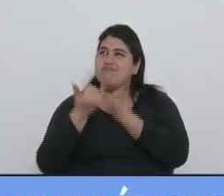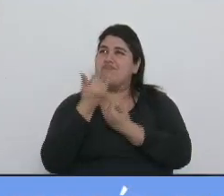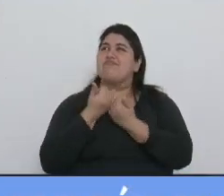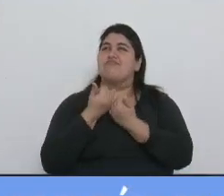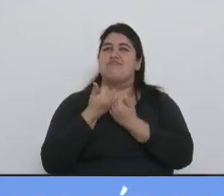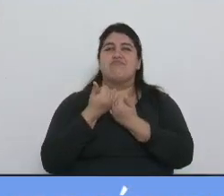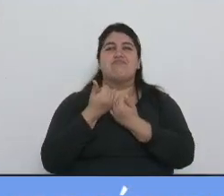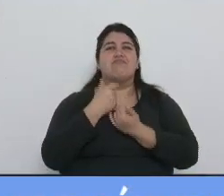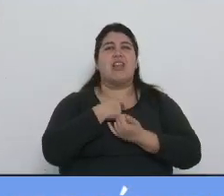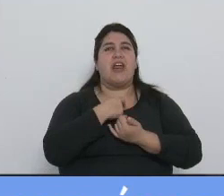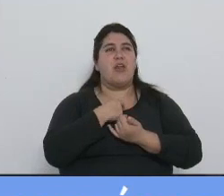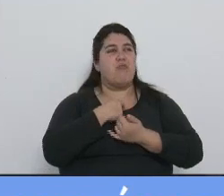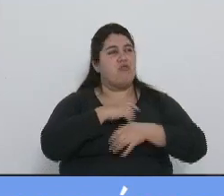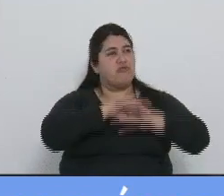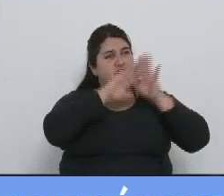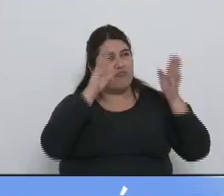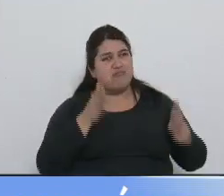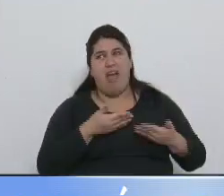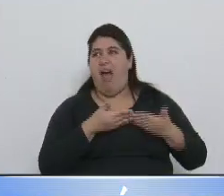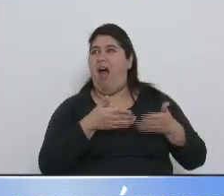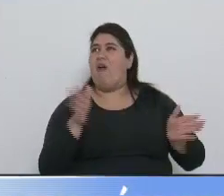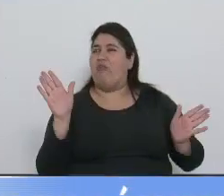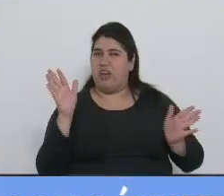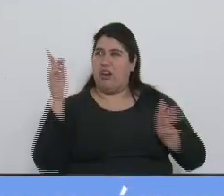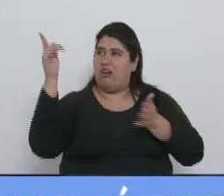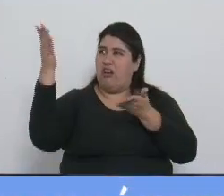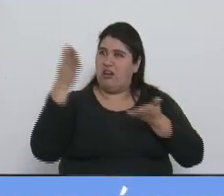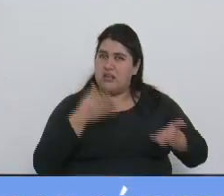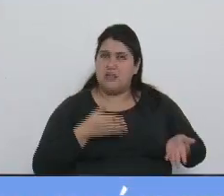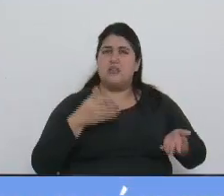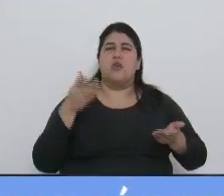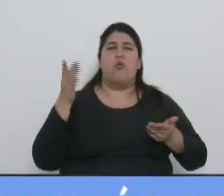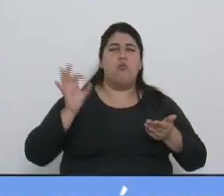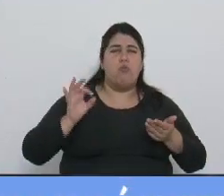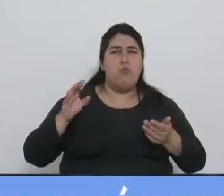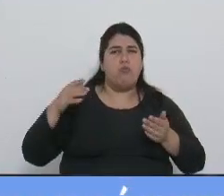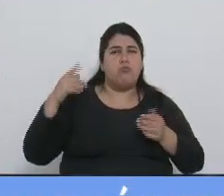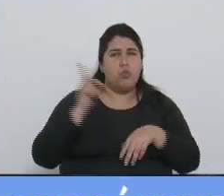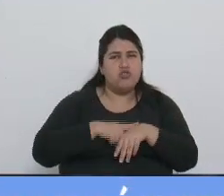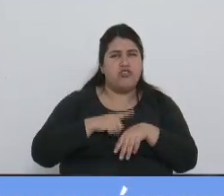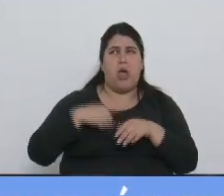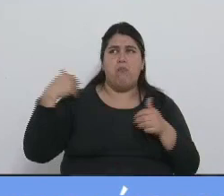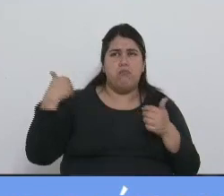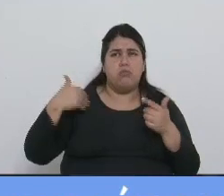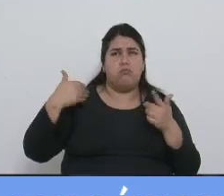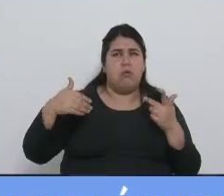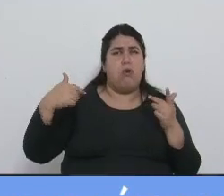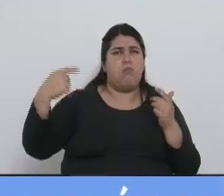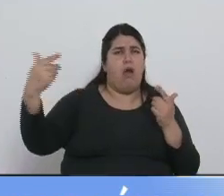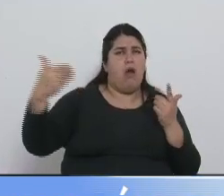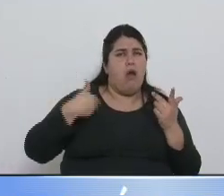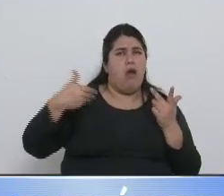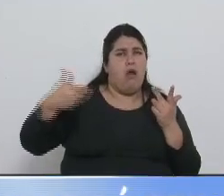abrir las puertas, porque nos estuvieron golpeando durante mucho tiempo las puertas a través